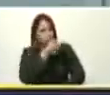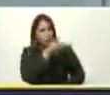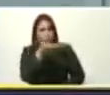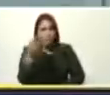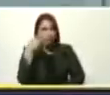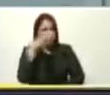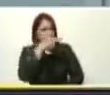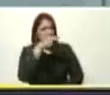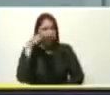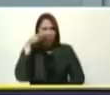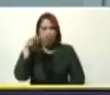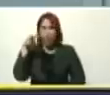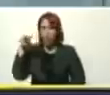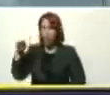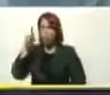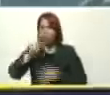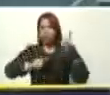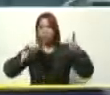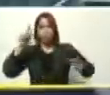gente